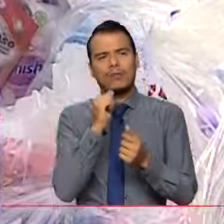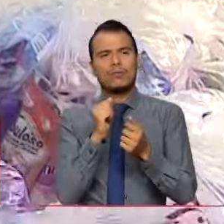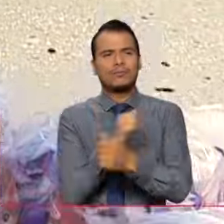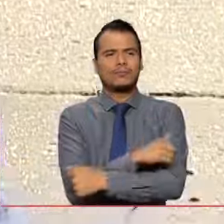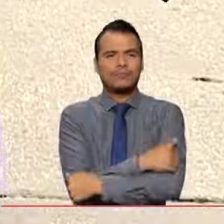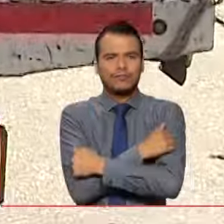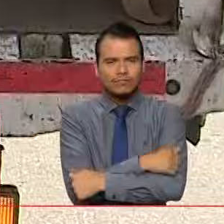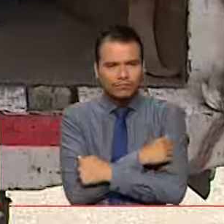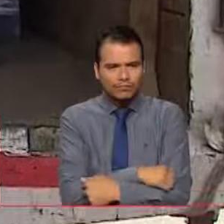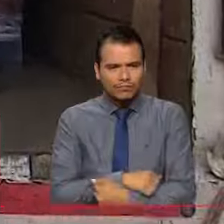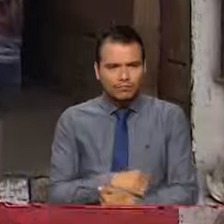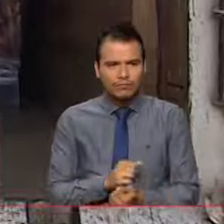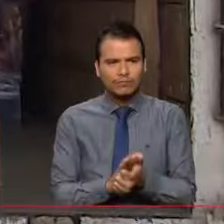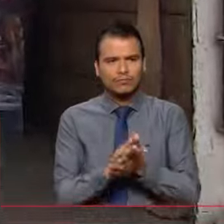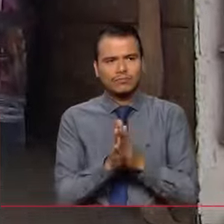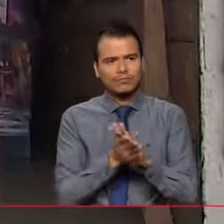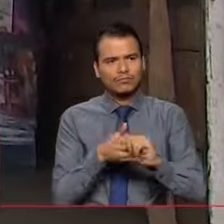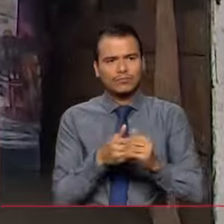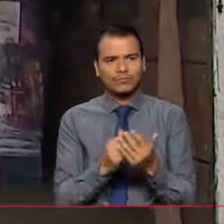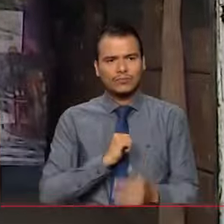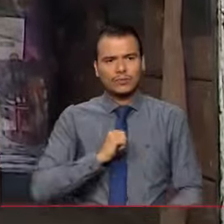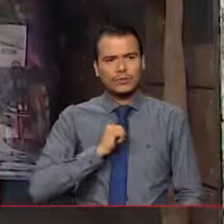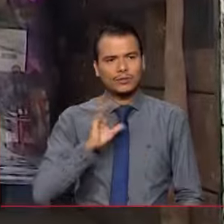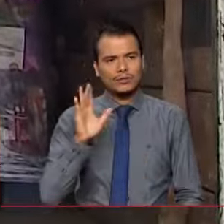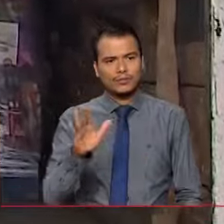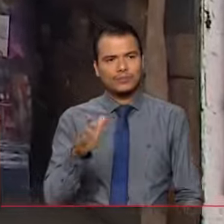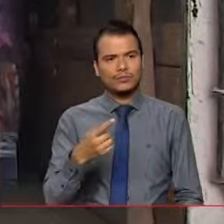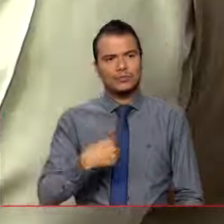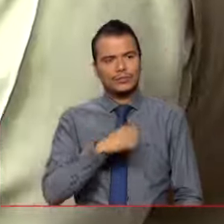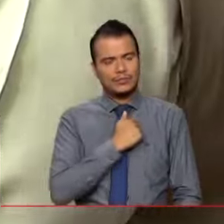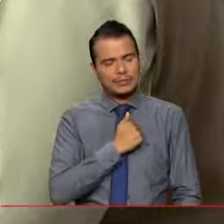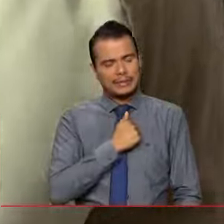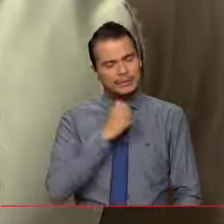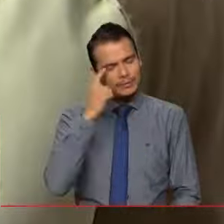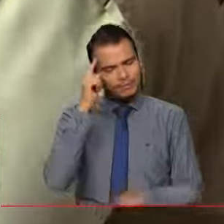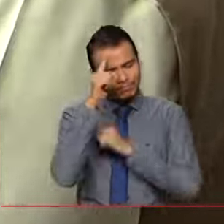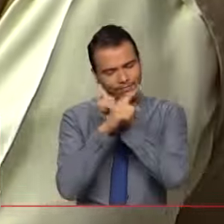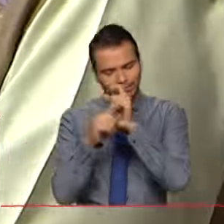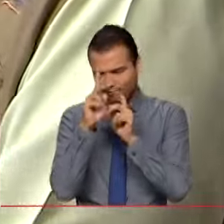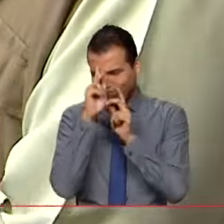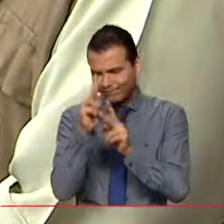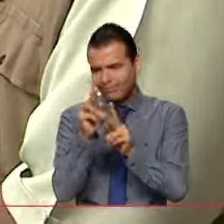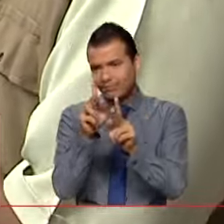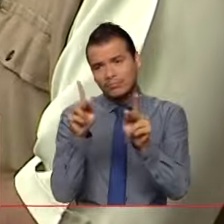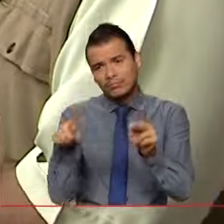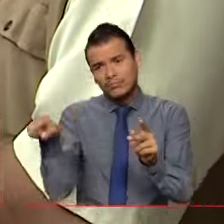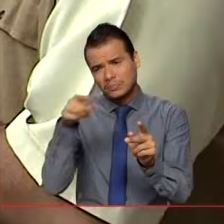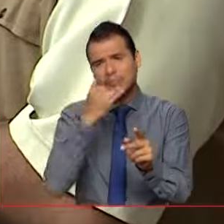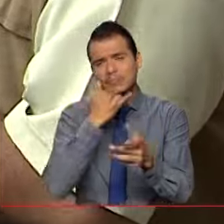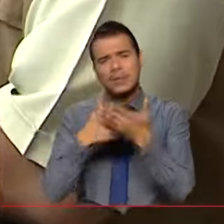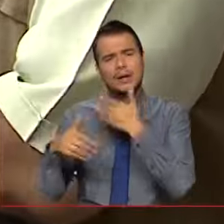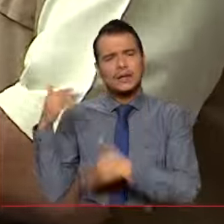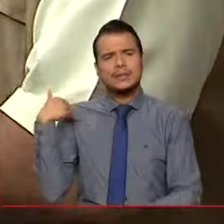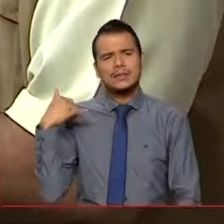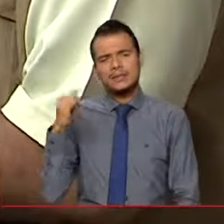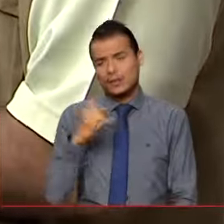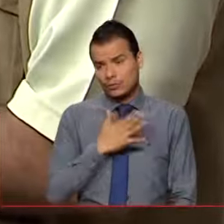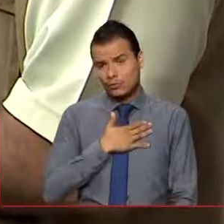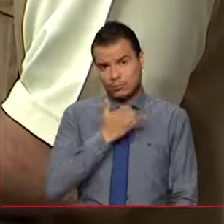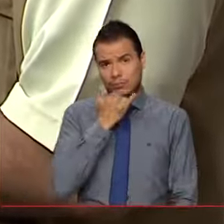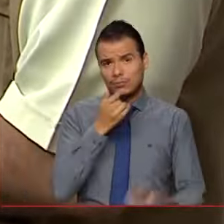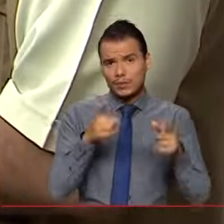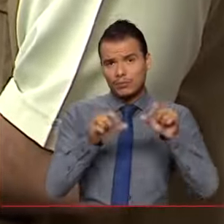manos. Uno no puede ser inhumano, uno tiene que aprender a descubrir que esos seres humanos se equivocaron, como nos podemos equivocar, y sobre